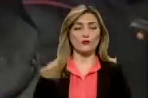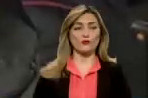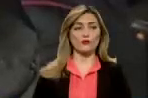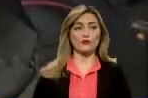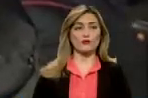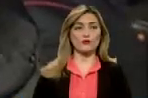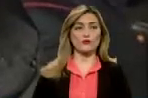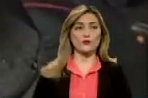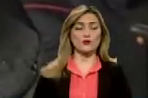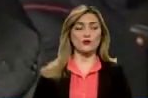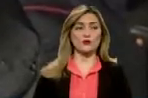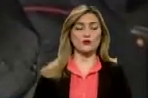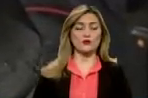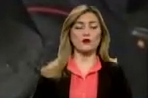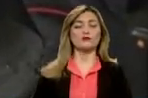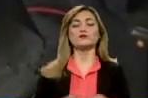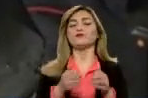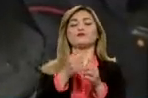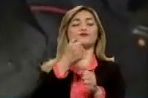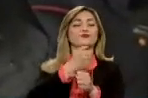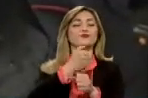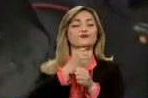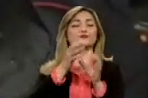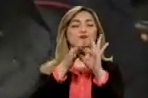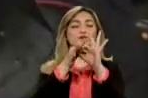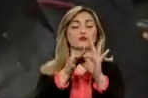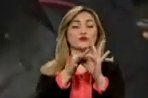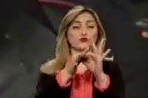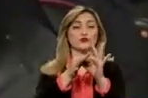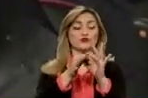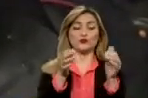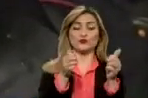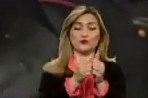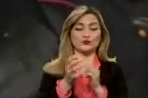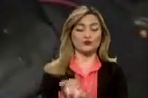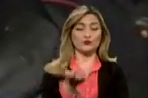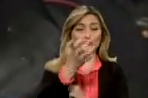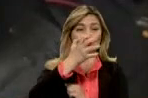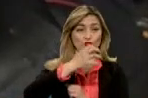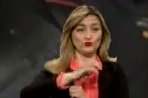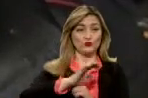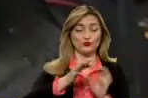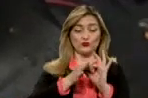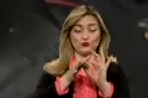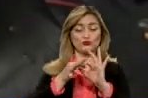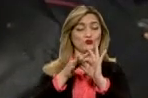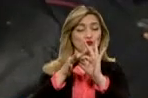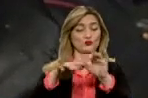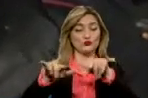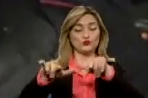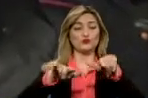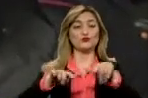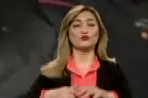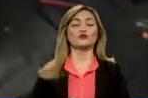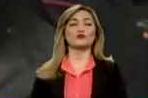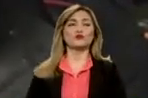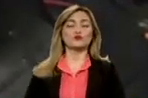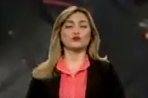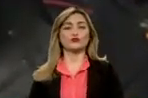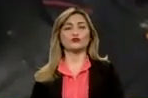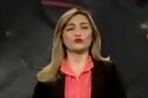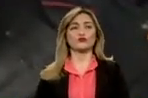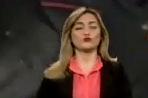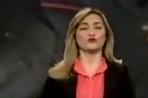Nuestro personal colaboró en la evacuación y seguridad de las maquinarias pesadas que se encuentran colaborando en el sector. Nos encontramos con